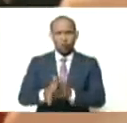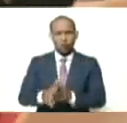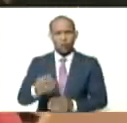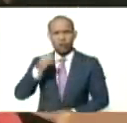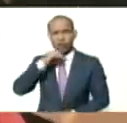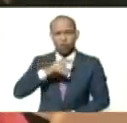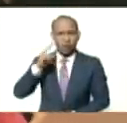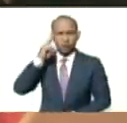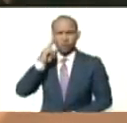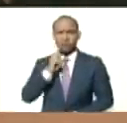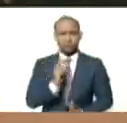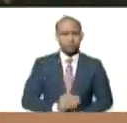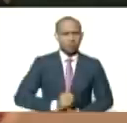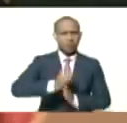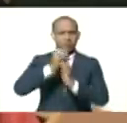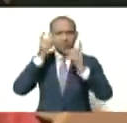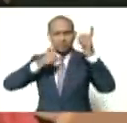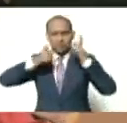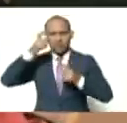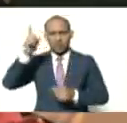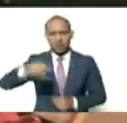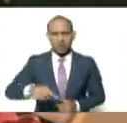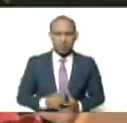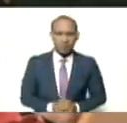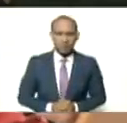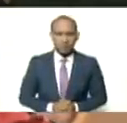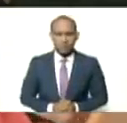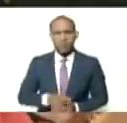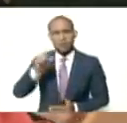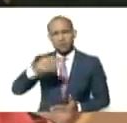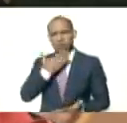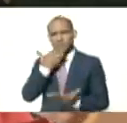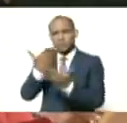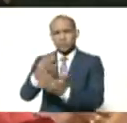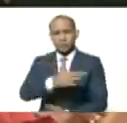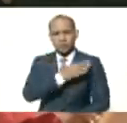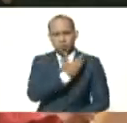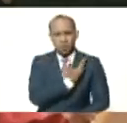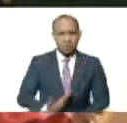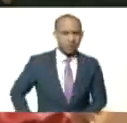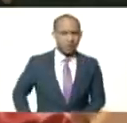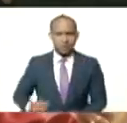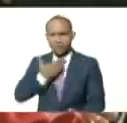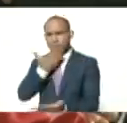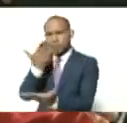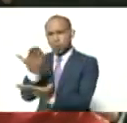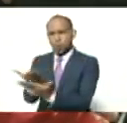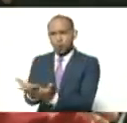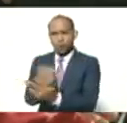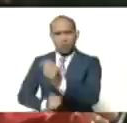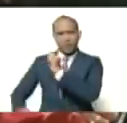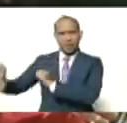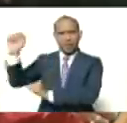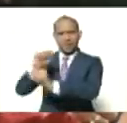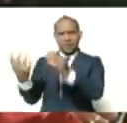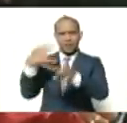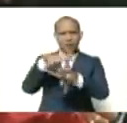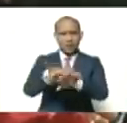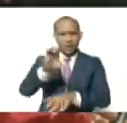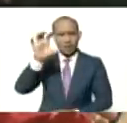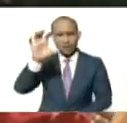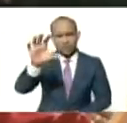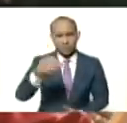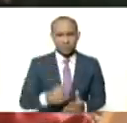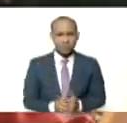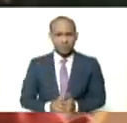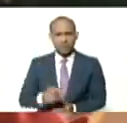Bolívar y Chávez, y con ello, presidente, proponemos lo siguiente. En la defensa integral de la nación, en